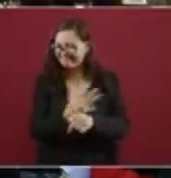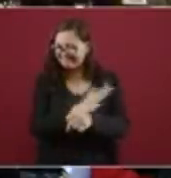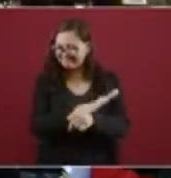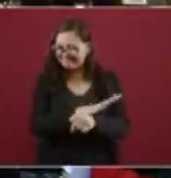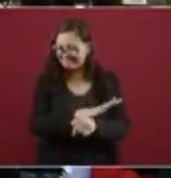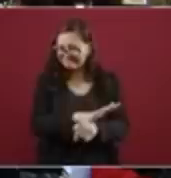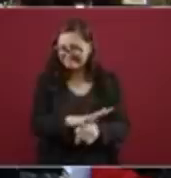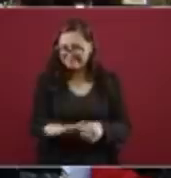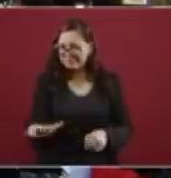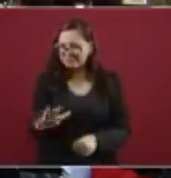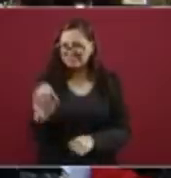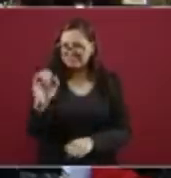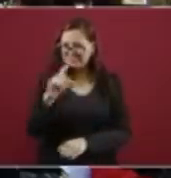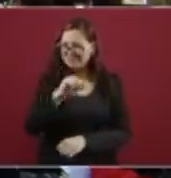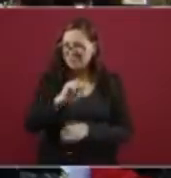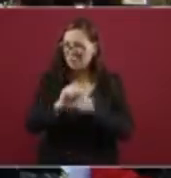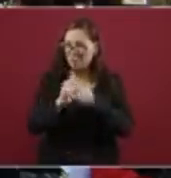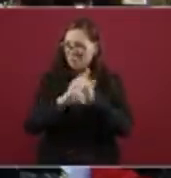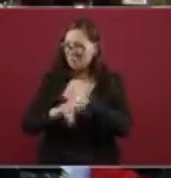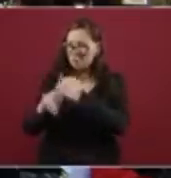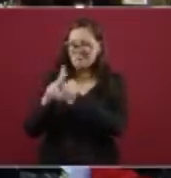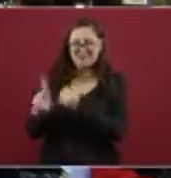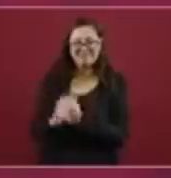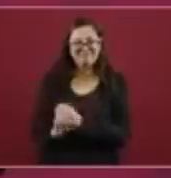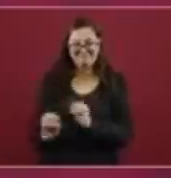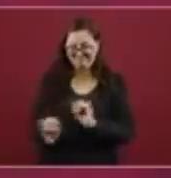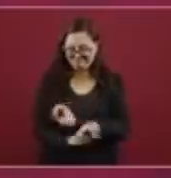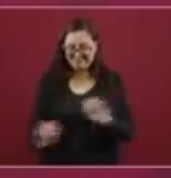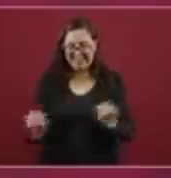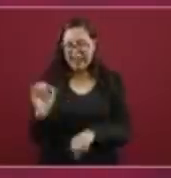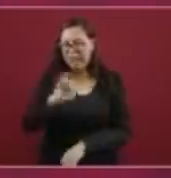en ningún lugar de la tierra,